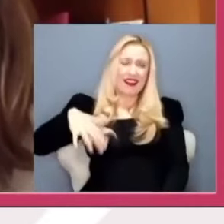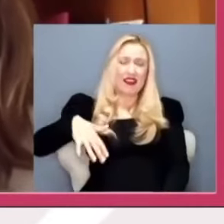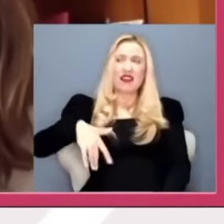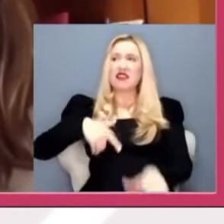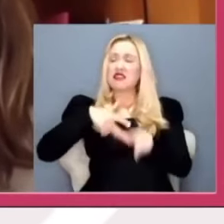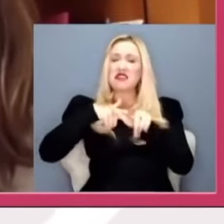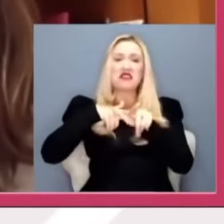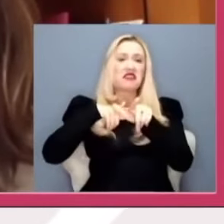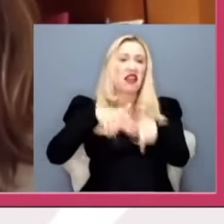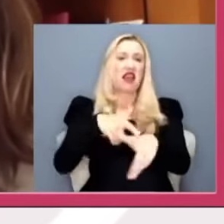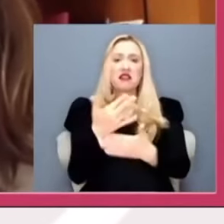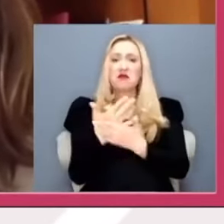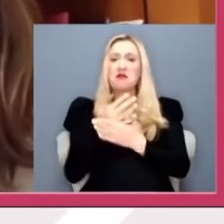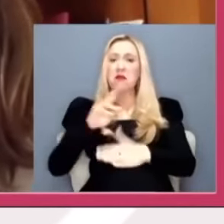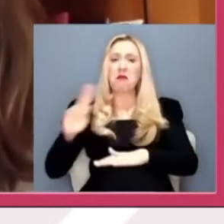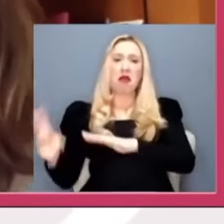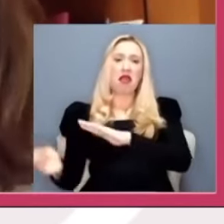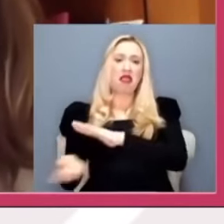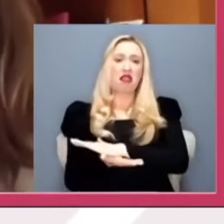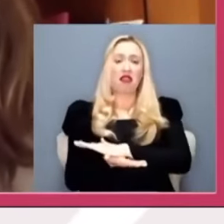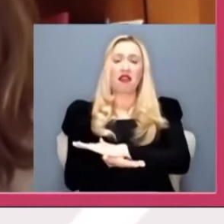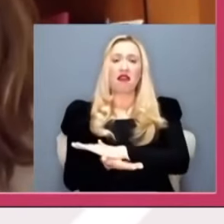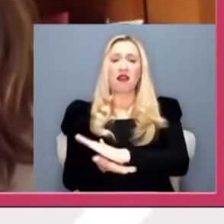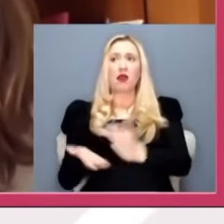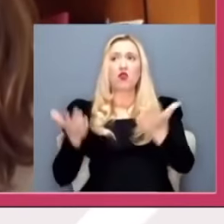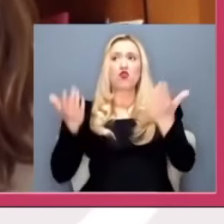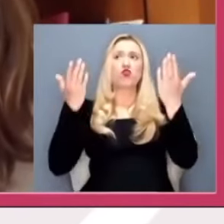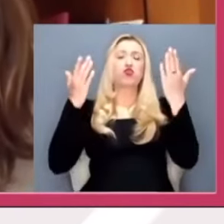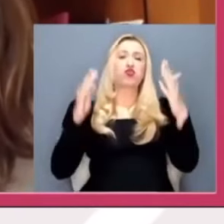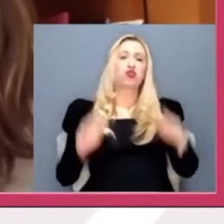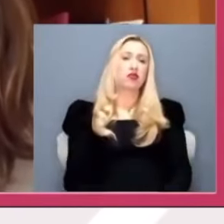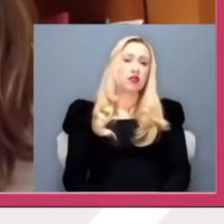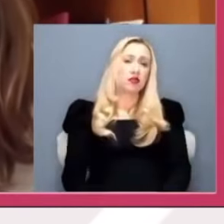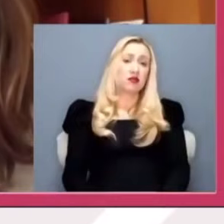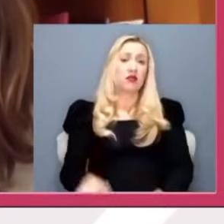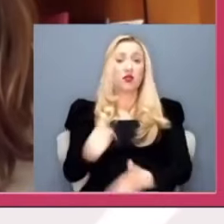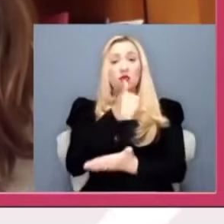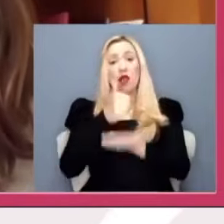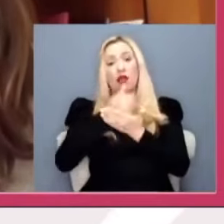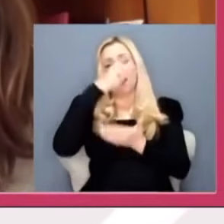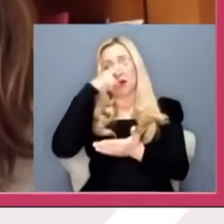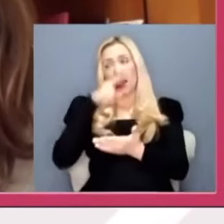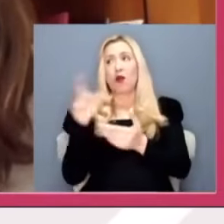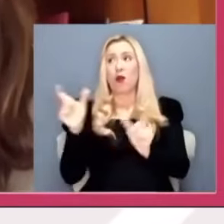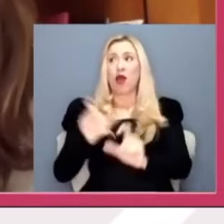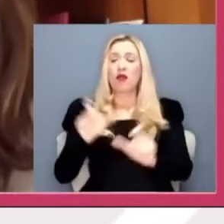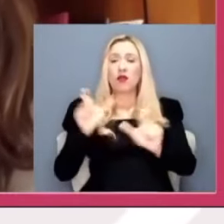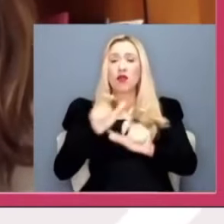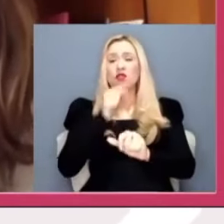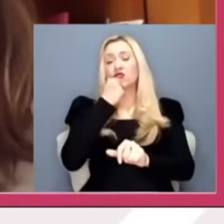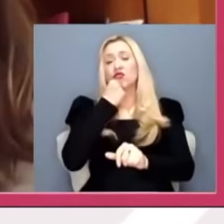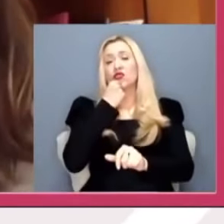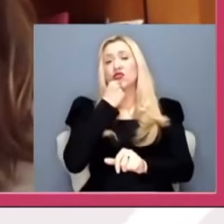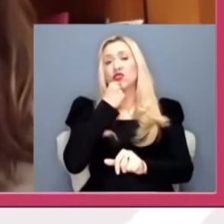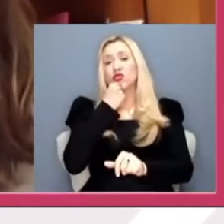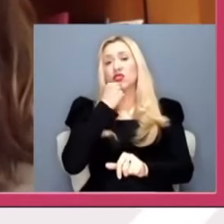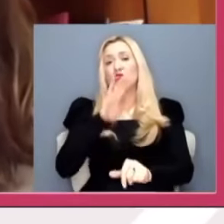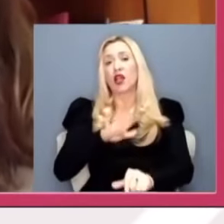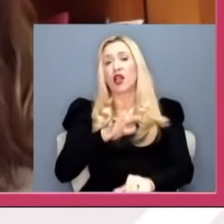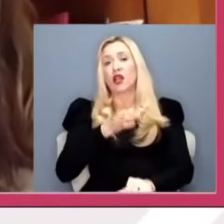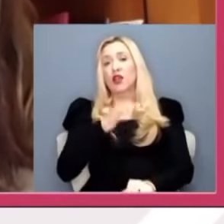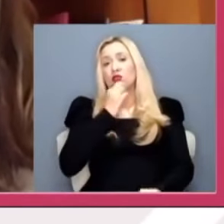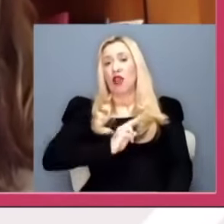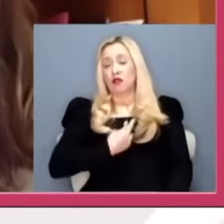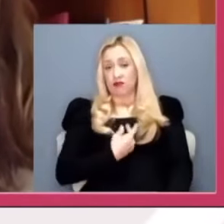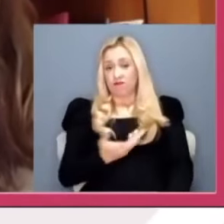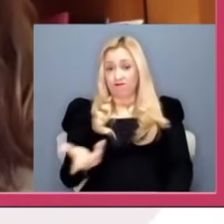sigue pendiente y pues es un gran pendiente de la Ciudad de México para con los niños y las niñas trans. Y bueno,